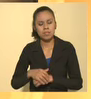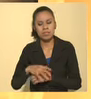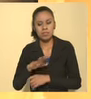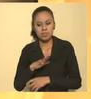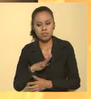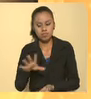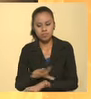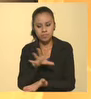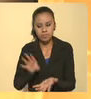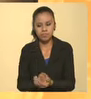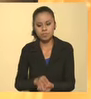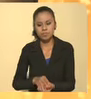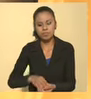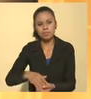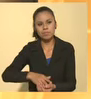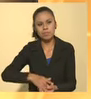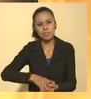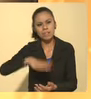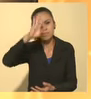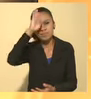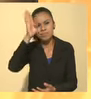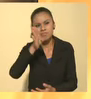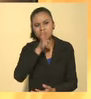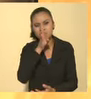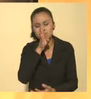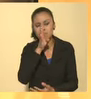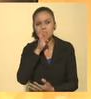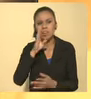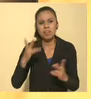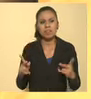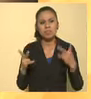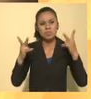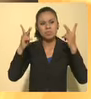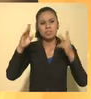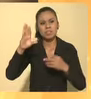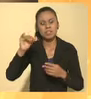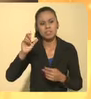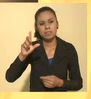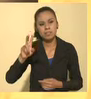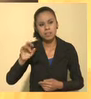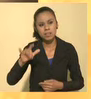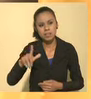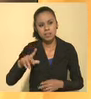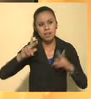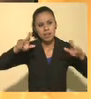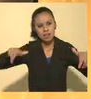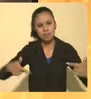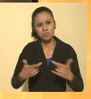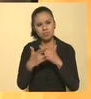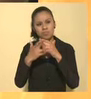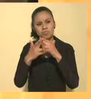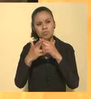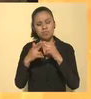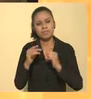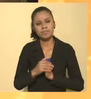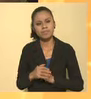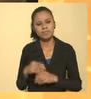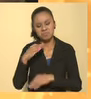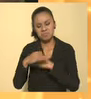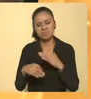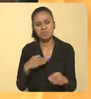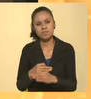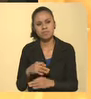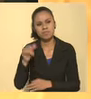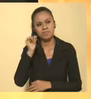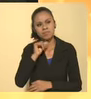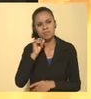eventos al mediodía, de primavera. Así es. Civiles. Civiles, religiosas. Todo tipo de